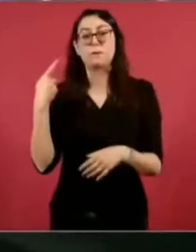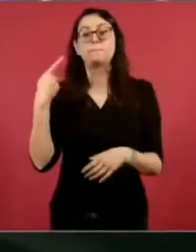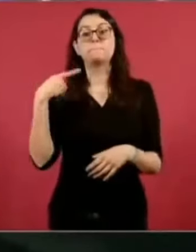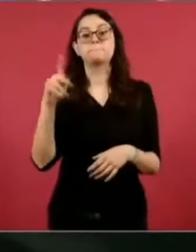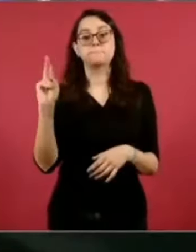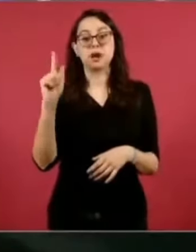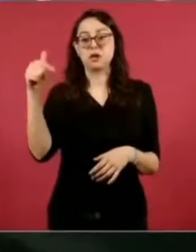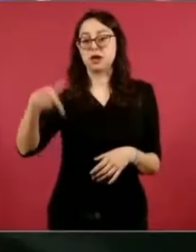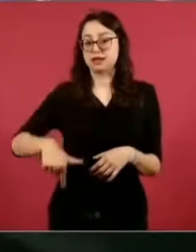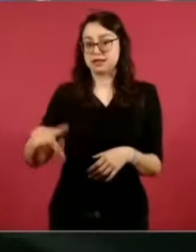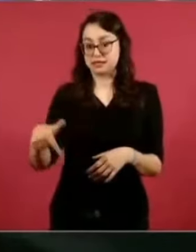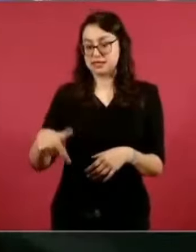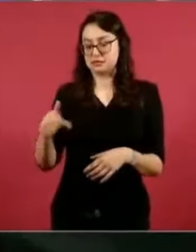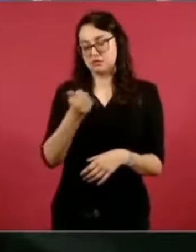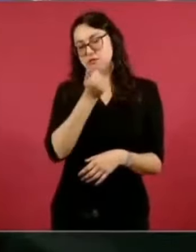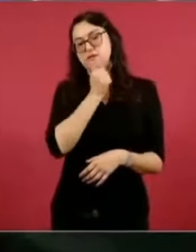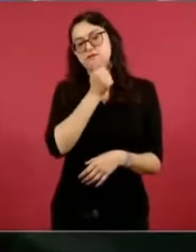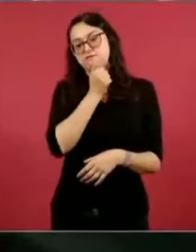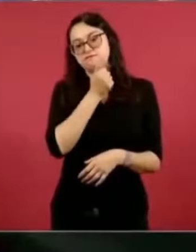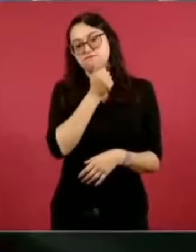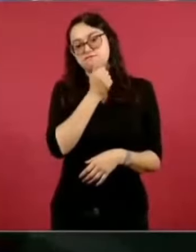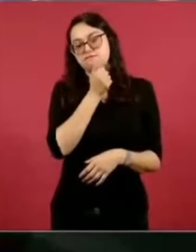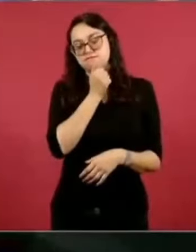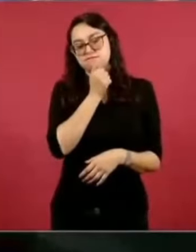en la mañanera